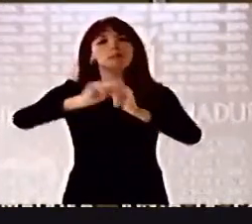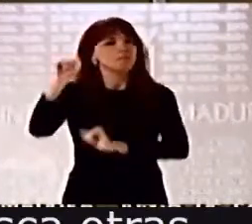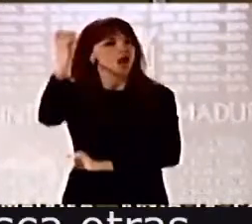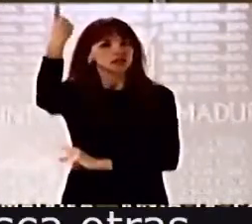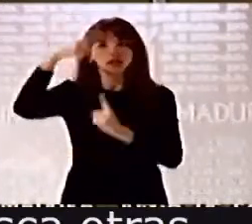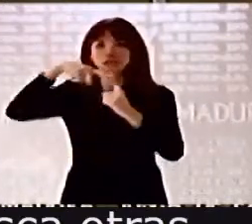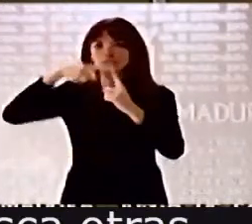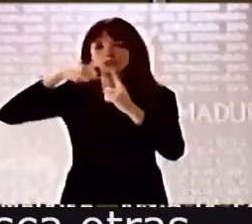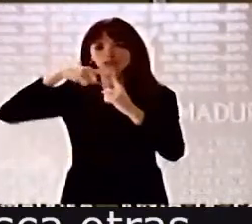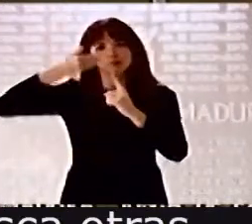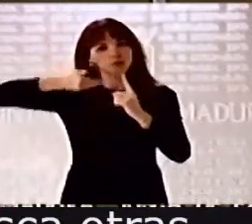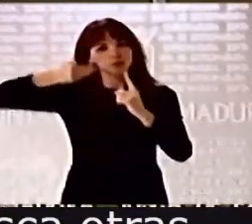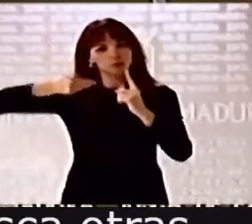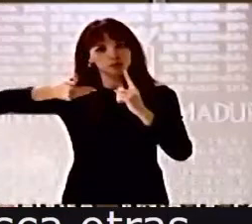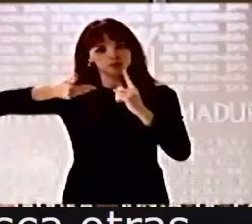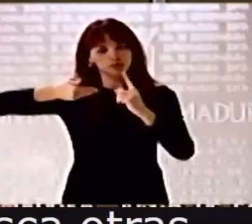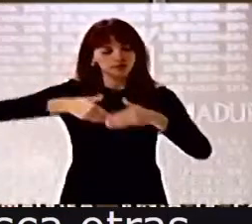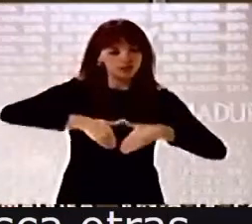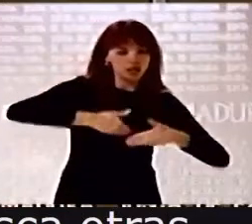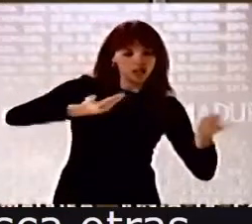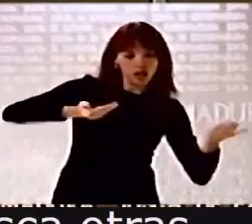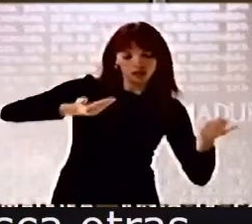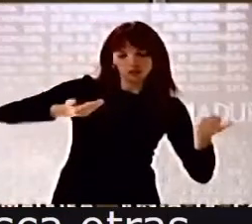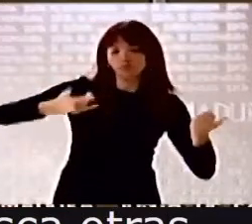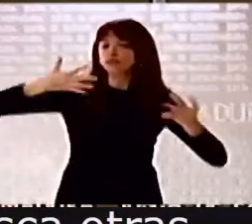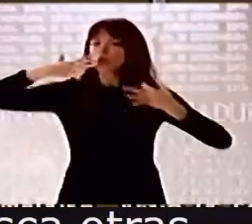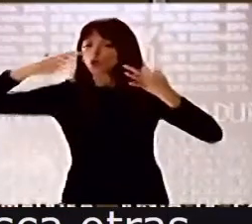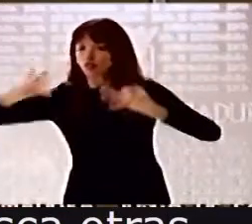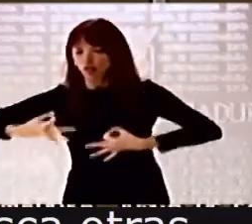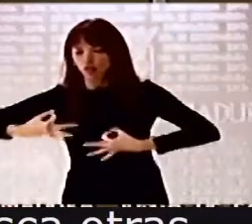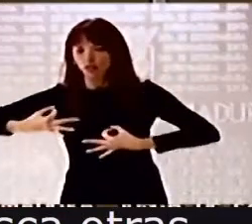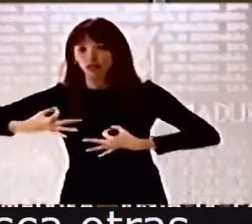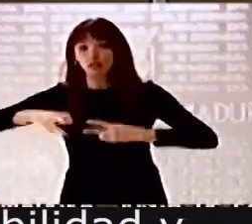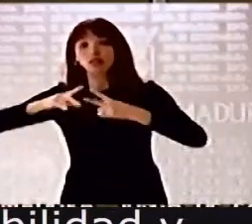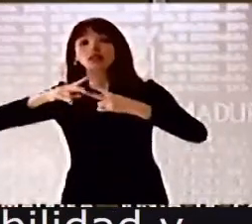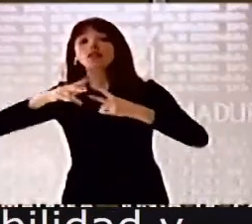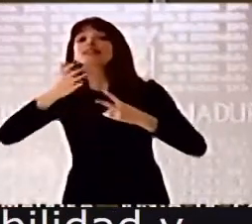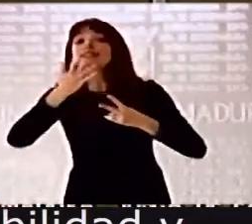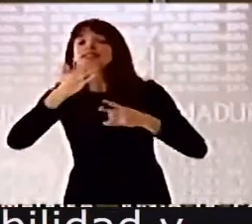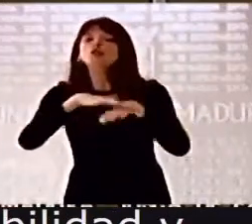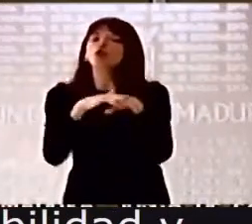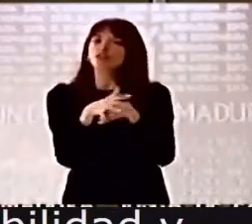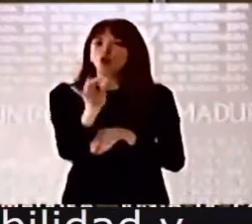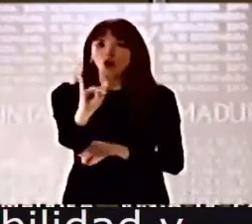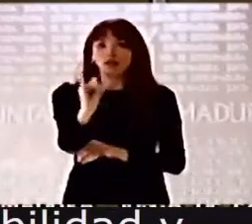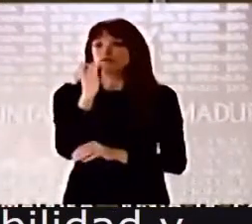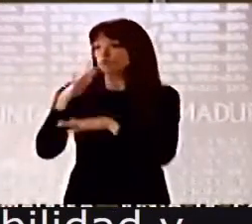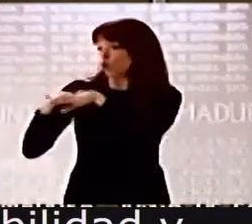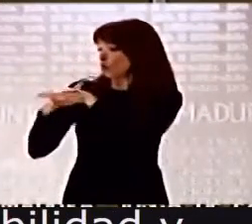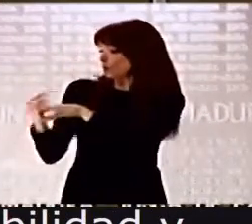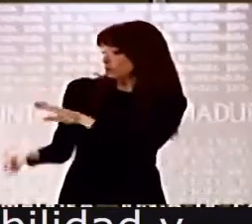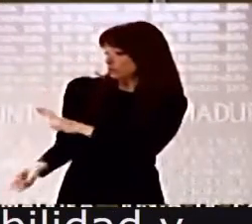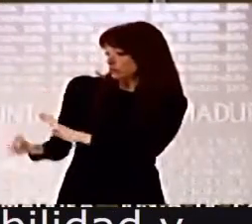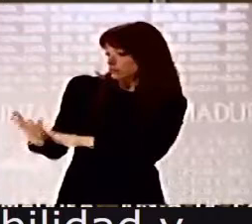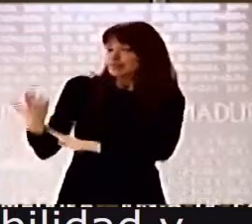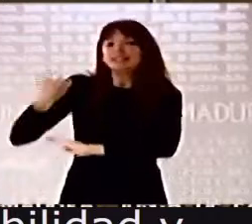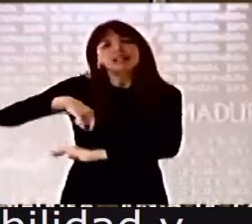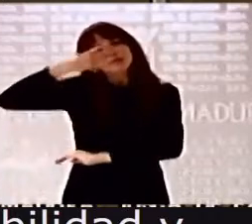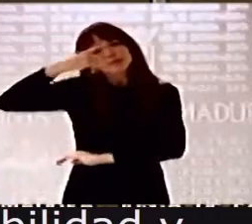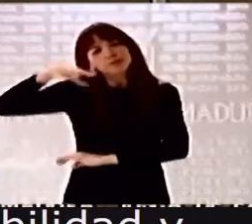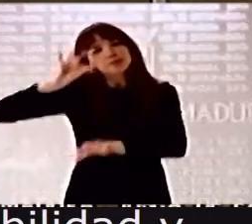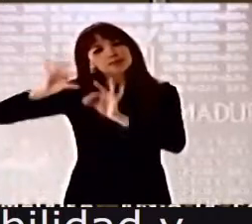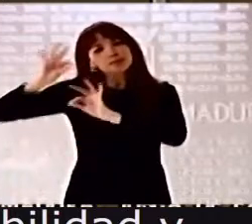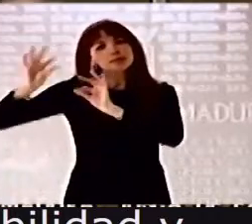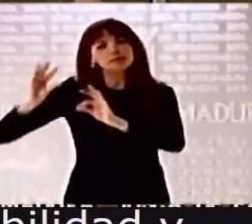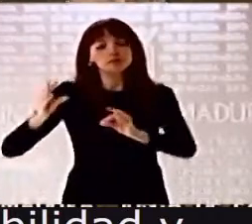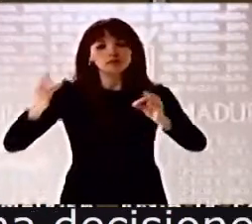todo, ¿no? Fiabilidad y seguridad. Y eso lo da cuando haya un gobierno. Y si ese gobierno cuando llega empieza a tomar decisiones que la gente las relaciona con